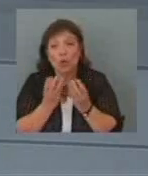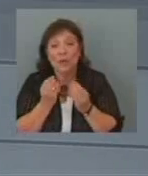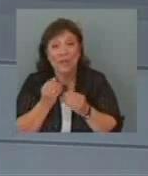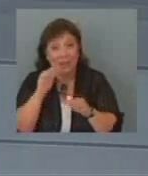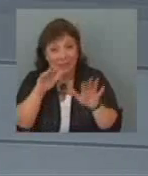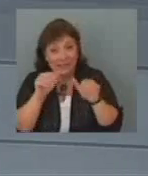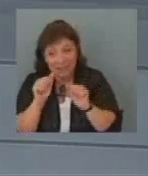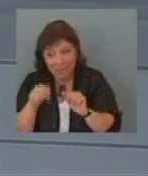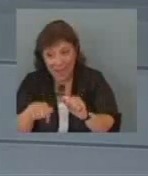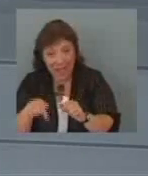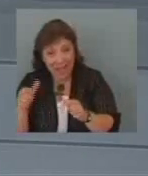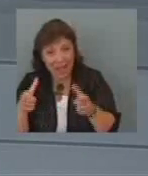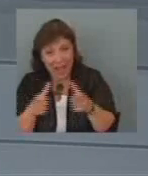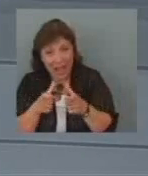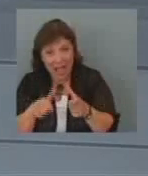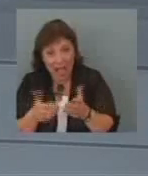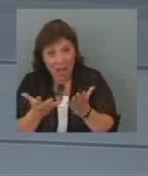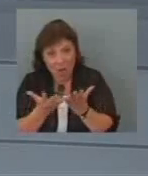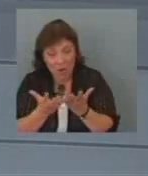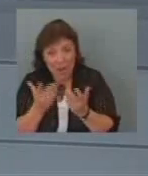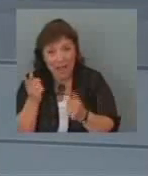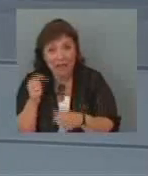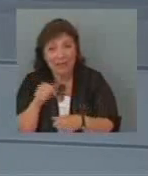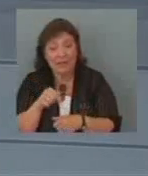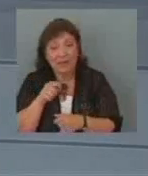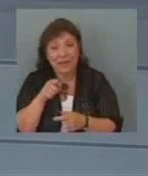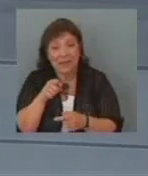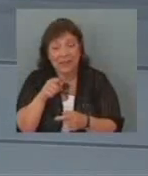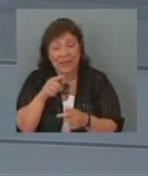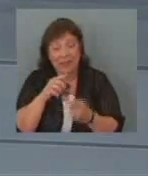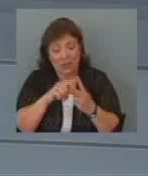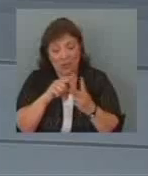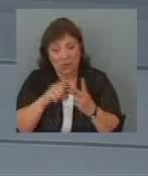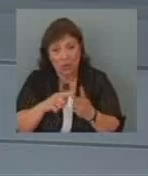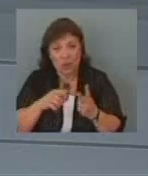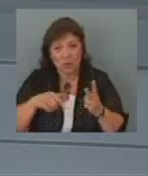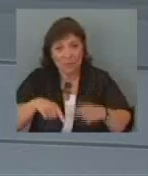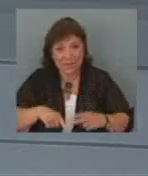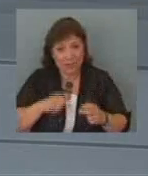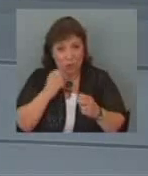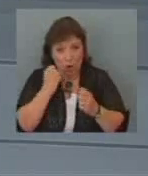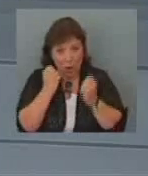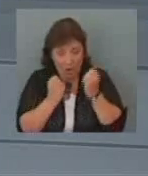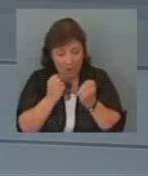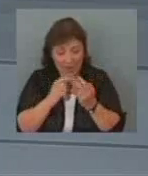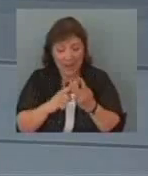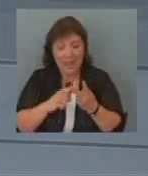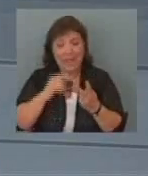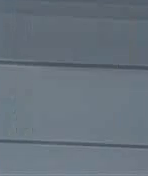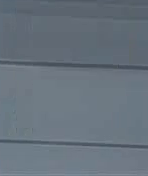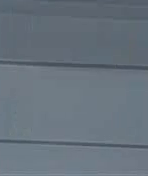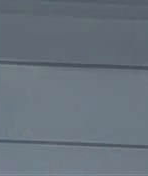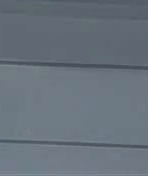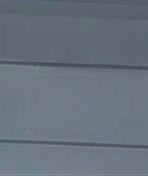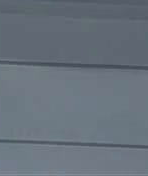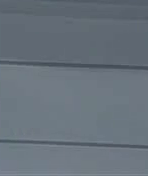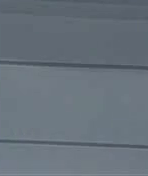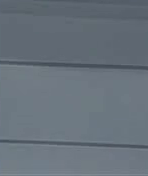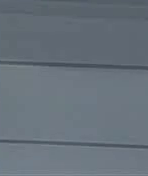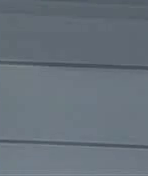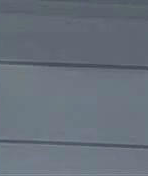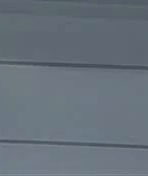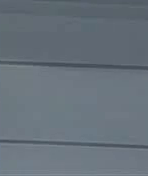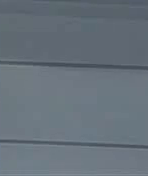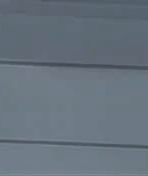interpelación que se lleva a cabo en el Senado de esta mañana, Andrea. Sí, 2 secretarios de Estado están siendo interpelados por el senador Carlos Moreira. Allí está un equipo de